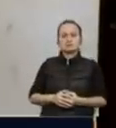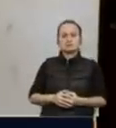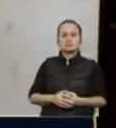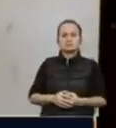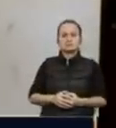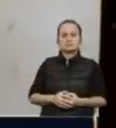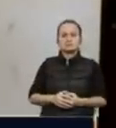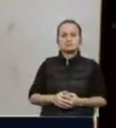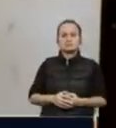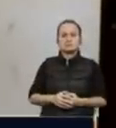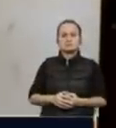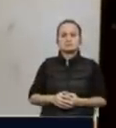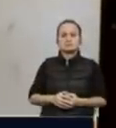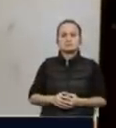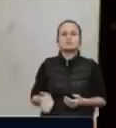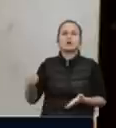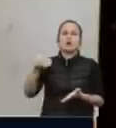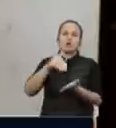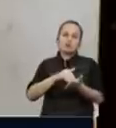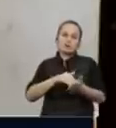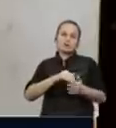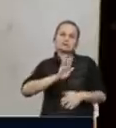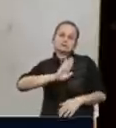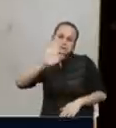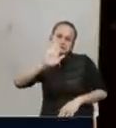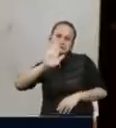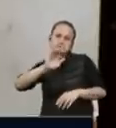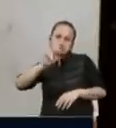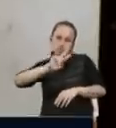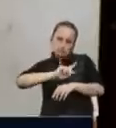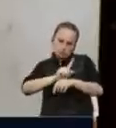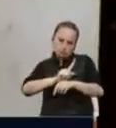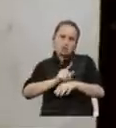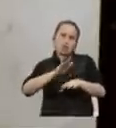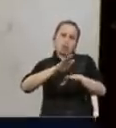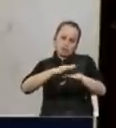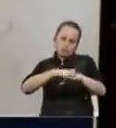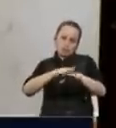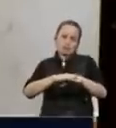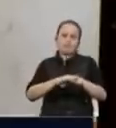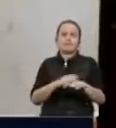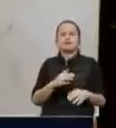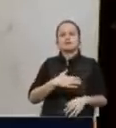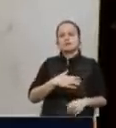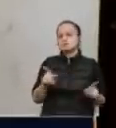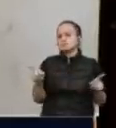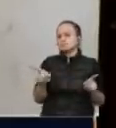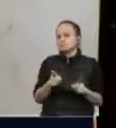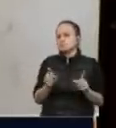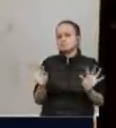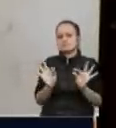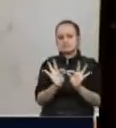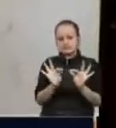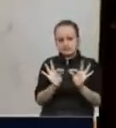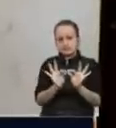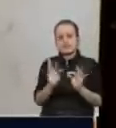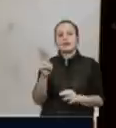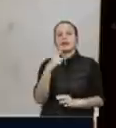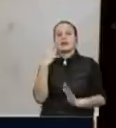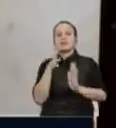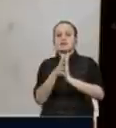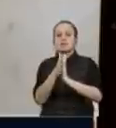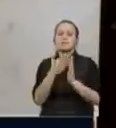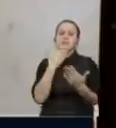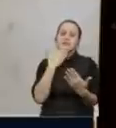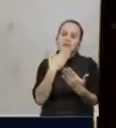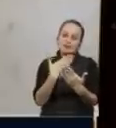Para no volver a pedir otros dos minutos, quiero simplemente repetir la